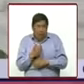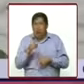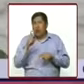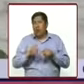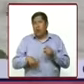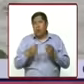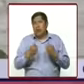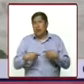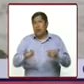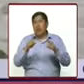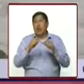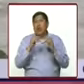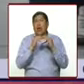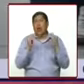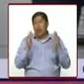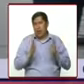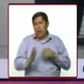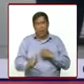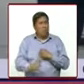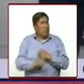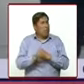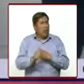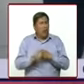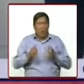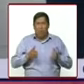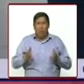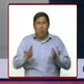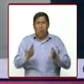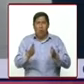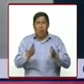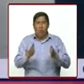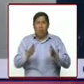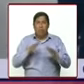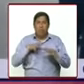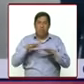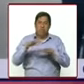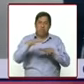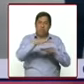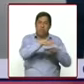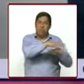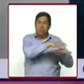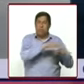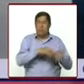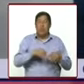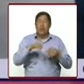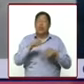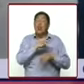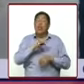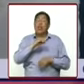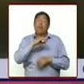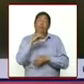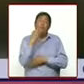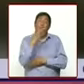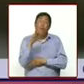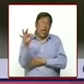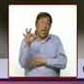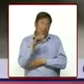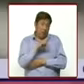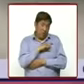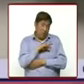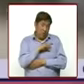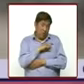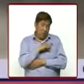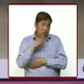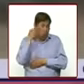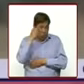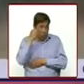poder regresar a sus casas por el peligro de las carreteras que se volvieron intransitables. Las autoridades francesas evalúan el impacto